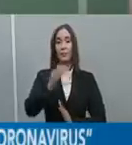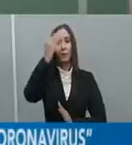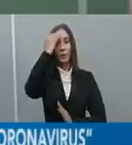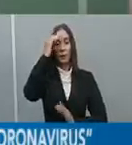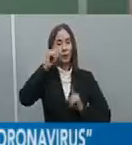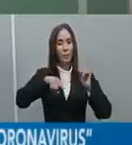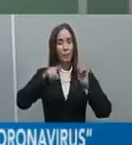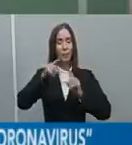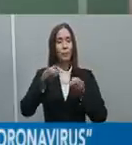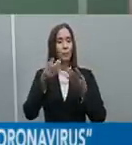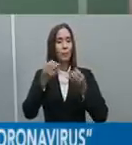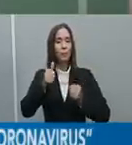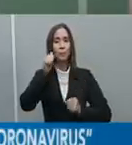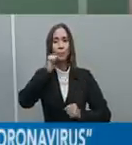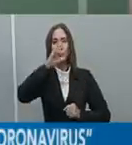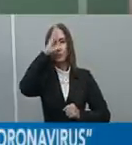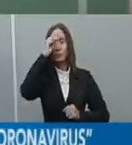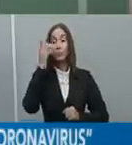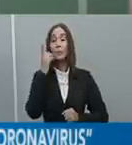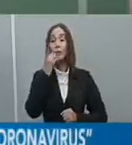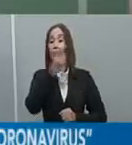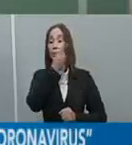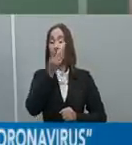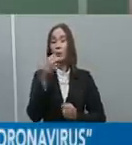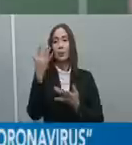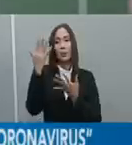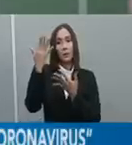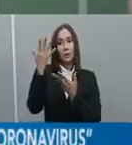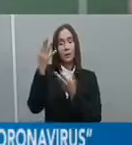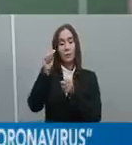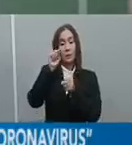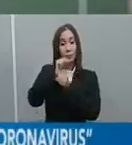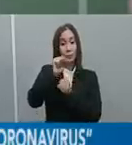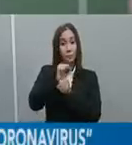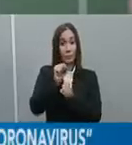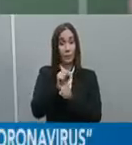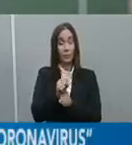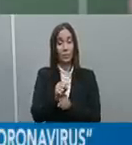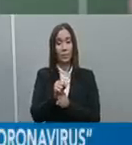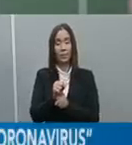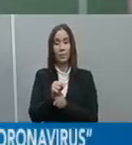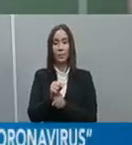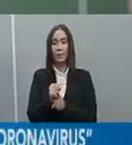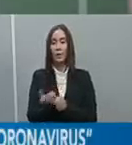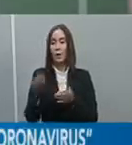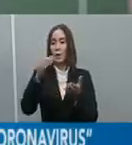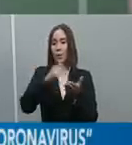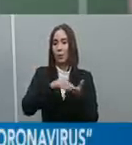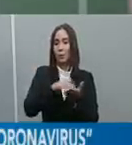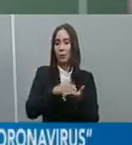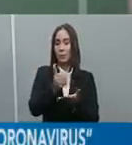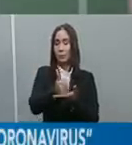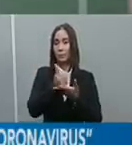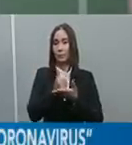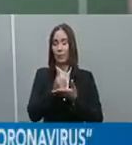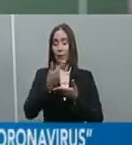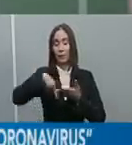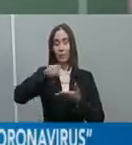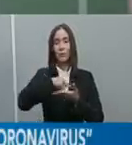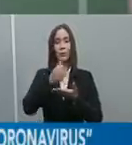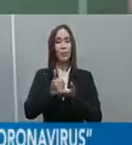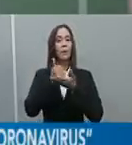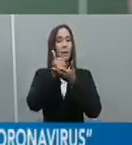que necesitan y esperan la reapertura de sus actividades para subsistir. Y por supuesto, queremos ayudarlo a que así